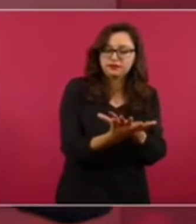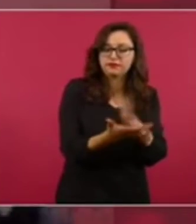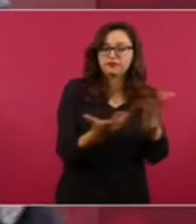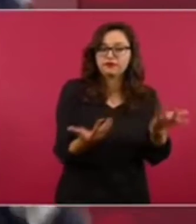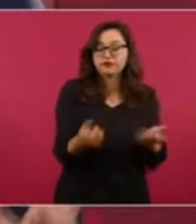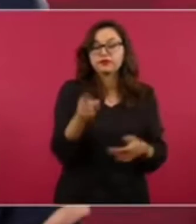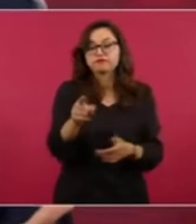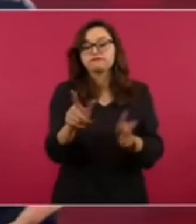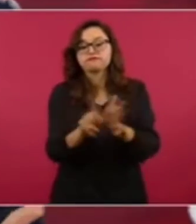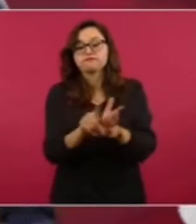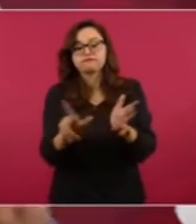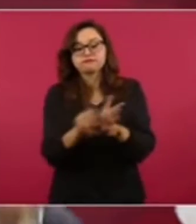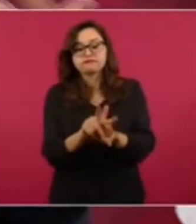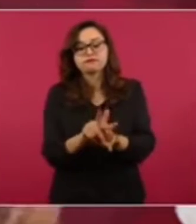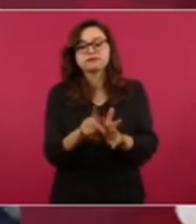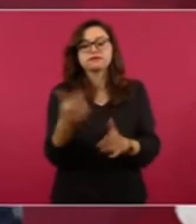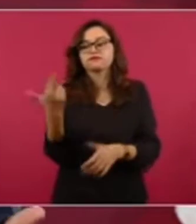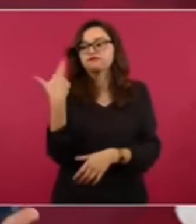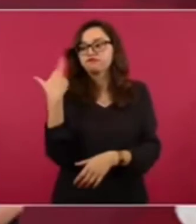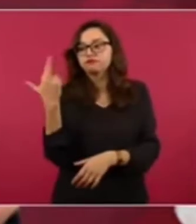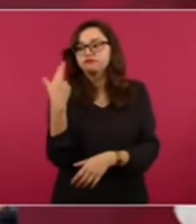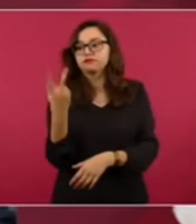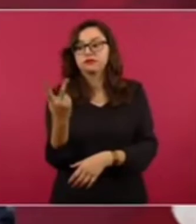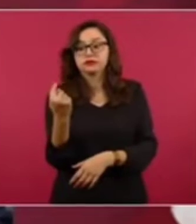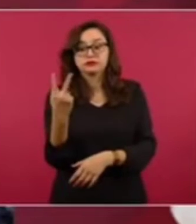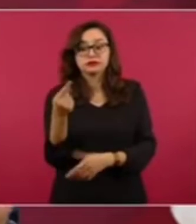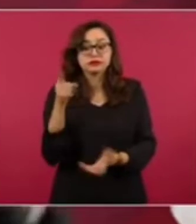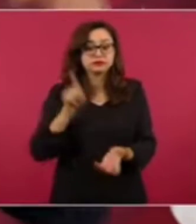con el medio de comunicación se tiene poder